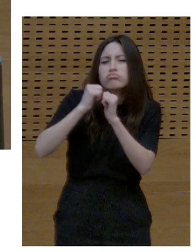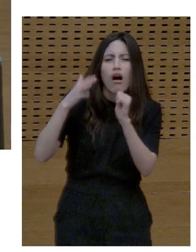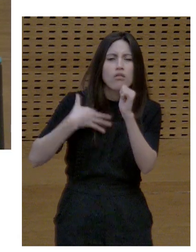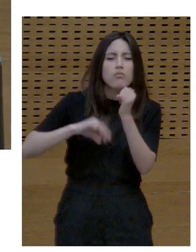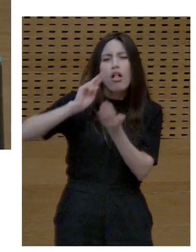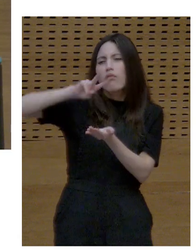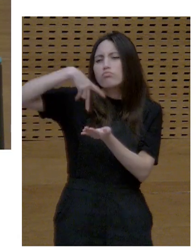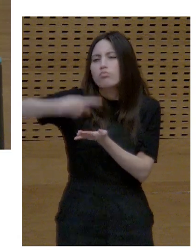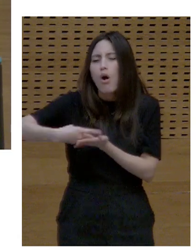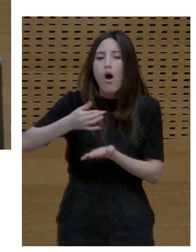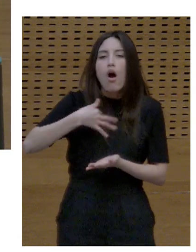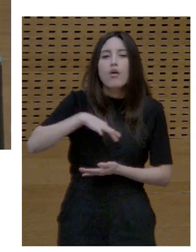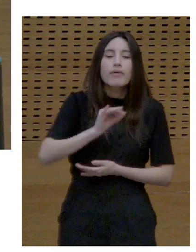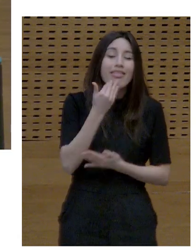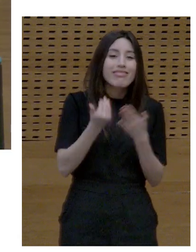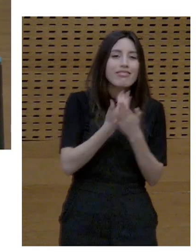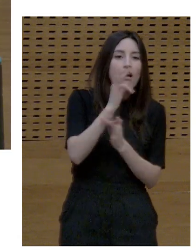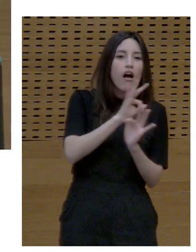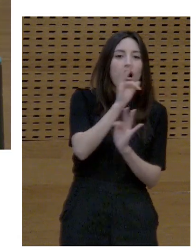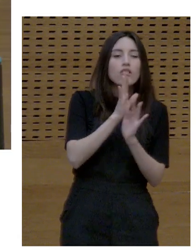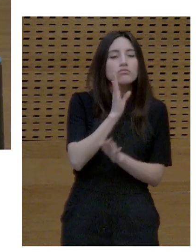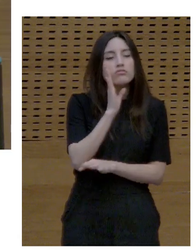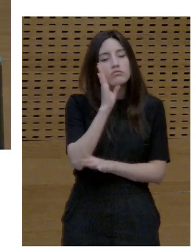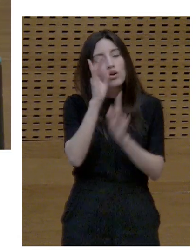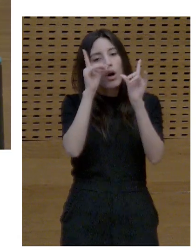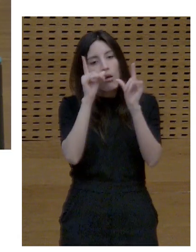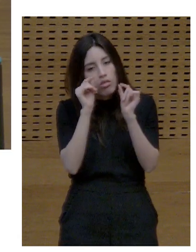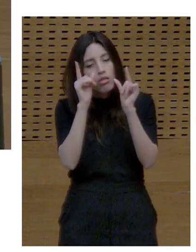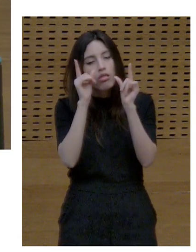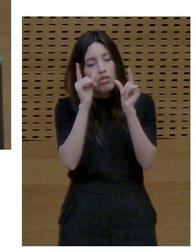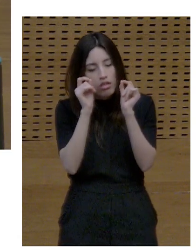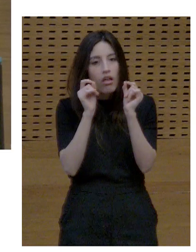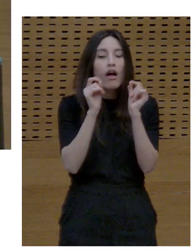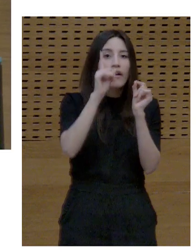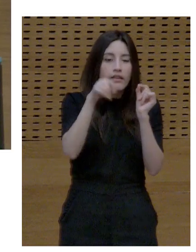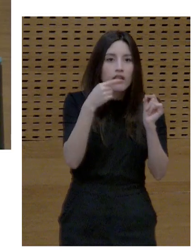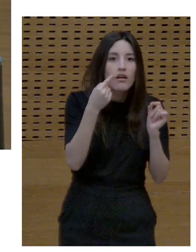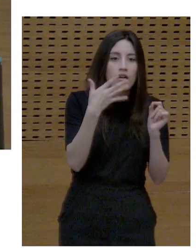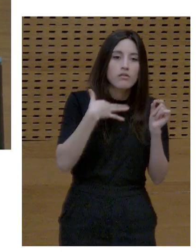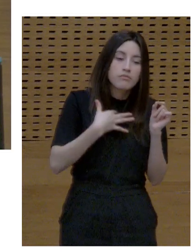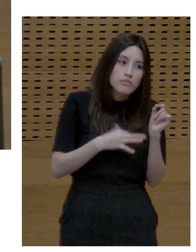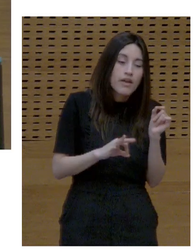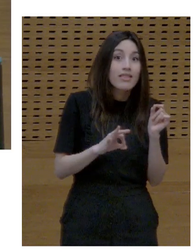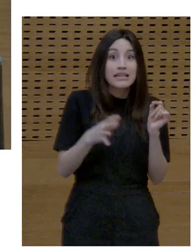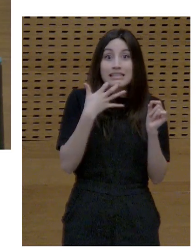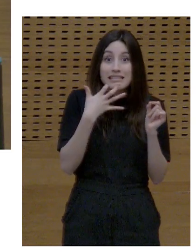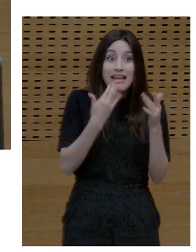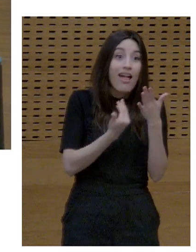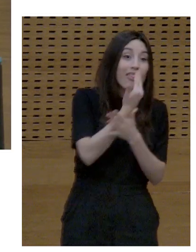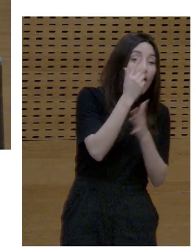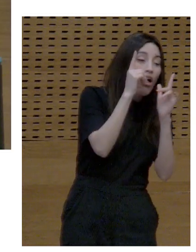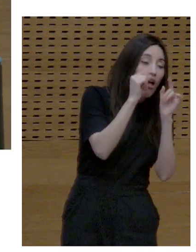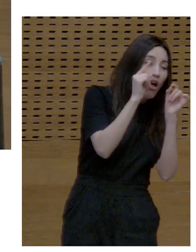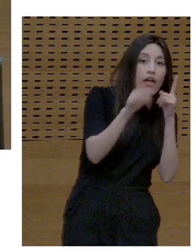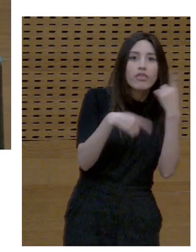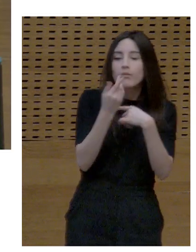o mucha somnolencia durante el día, o el no dormir por la noche da mucha somnolencia y empieza a invertir el ritmo de sueño. Sí,